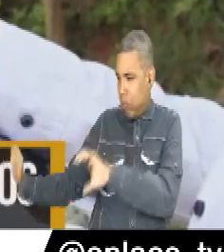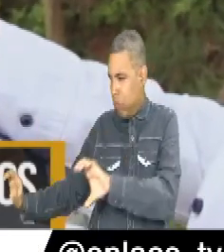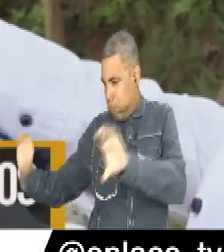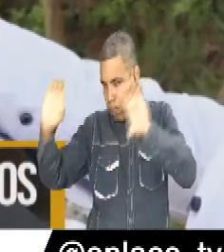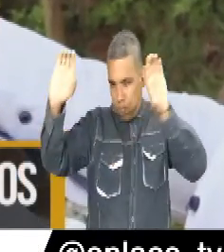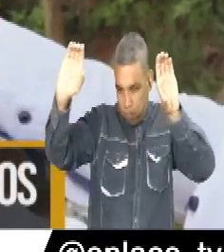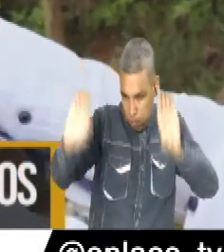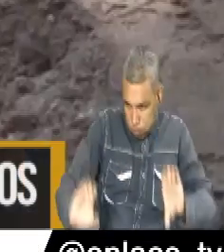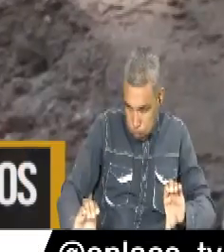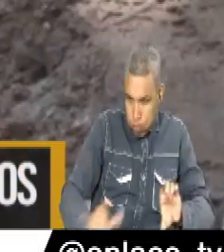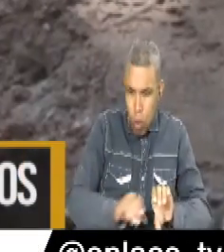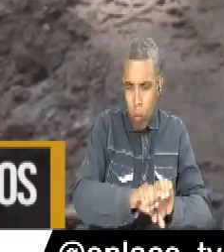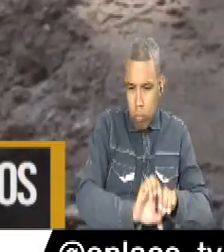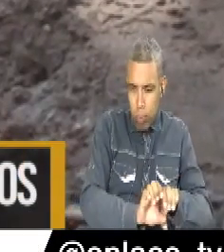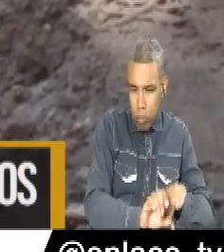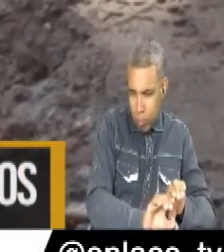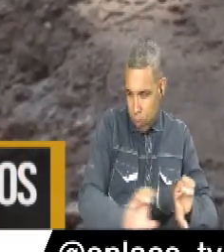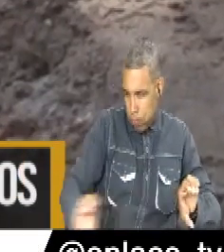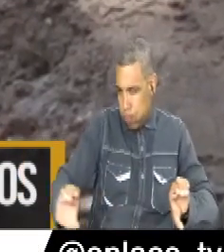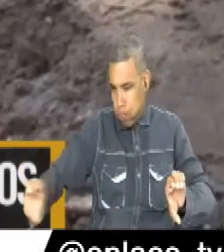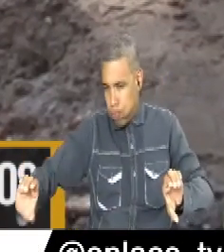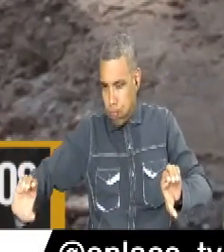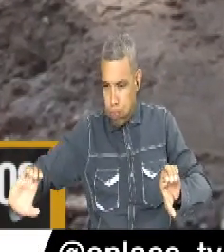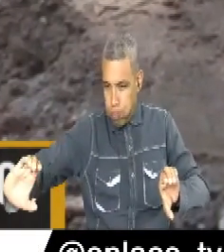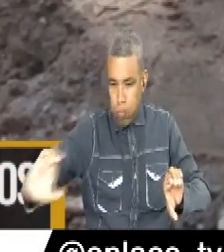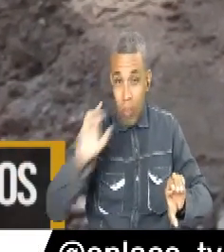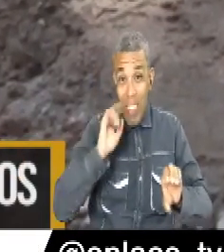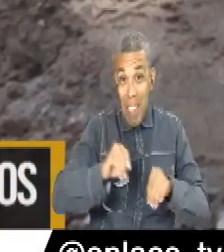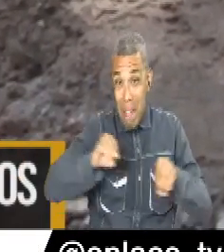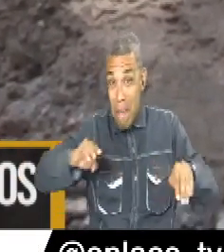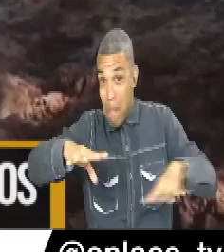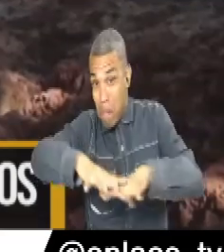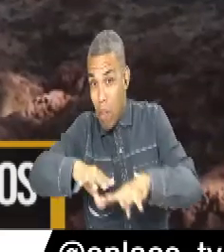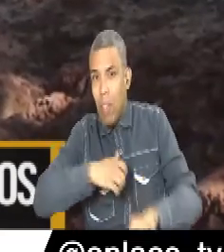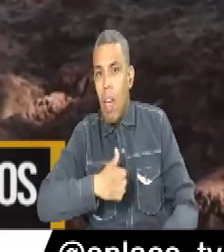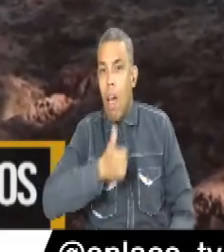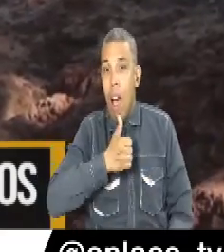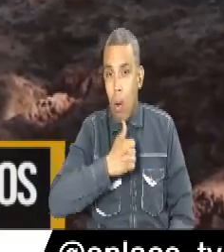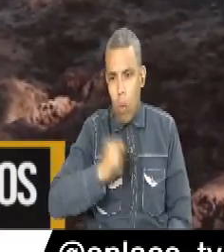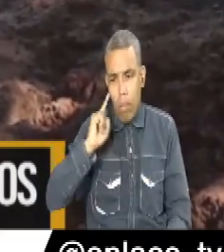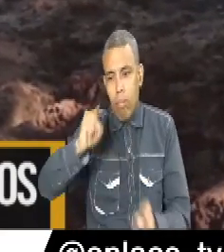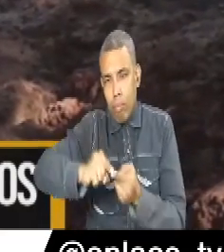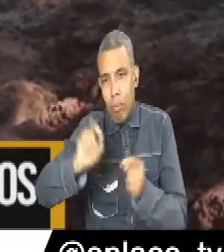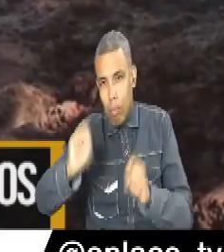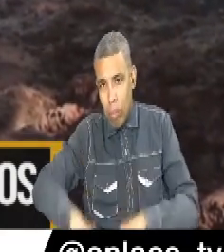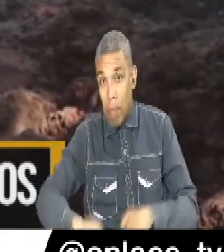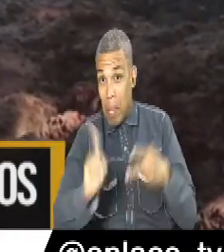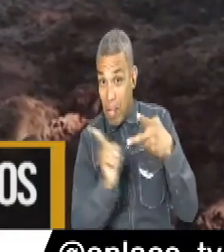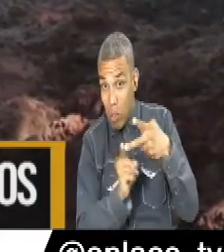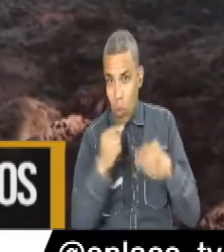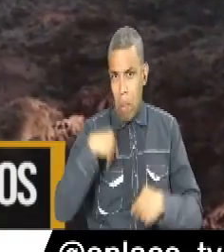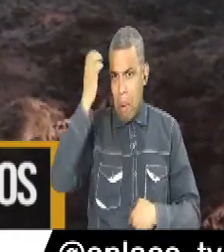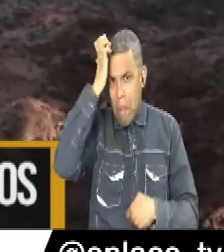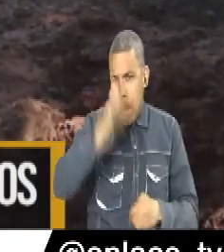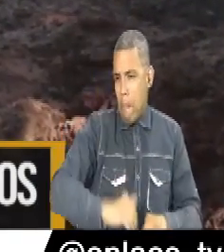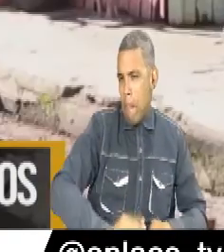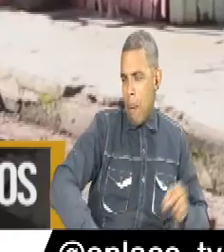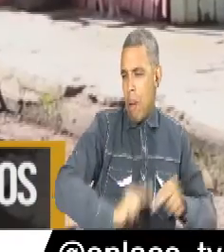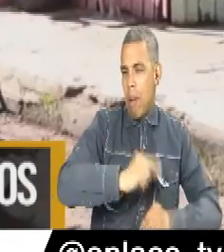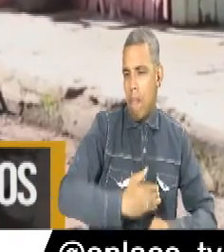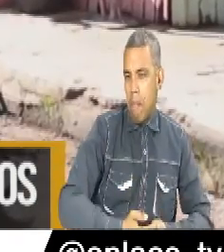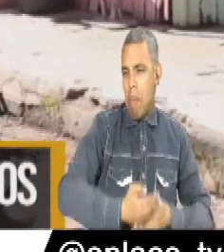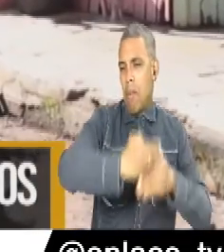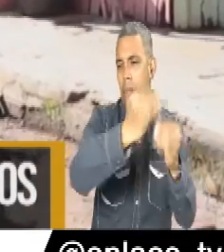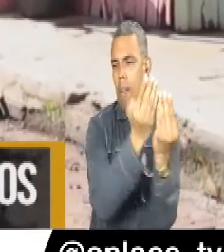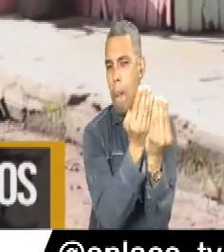de la autopavimentación. Gracias a estos trabajos y al proyecto de construcción y reposición de alcantarillado sanitario y pluvial de Barranca Bermeja,